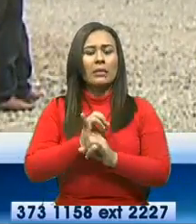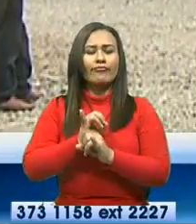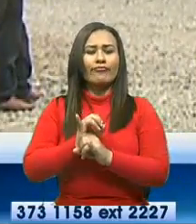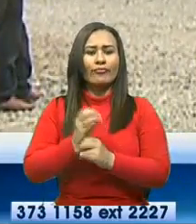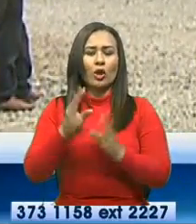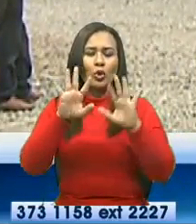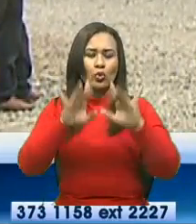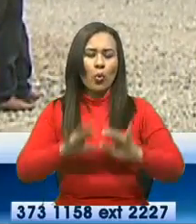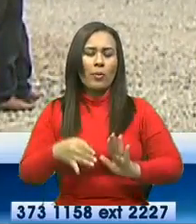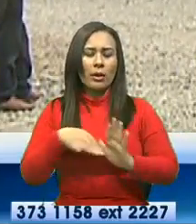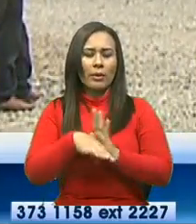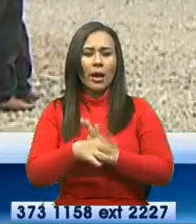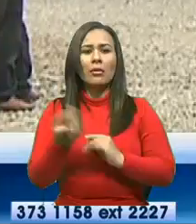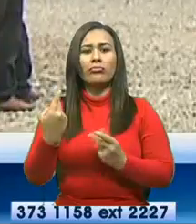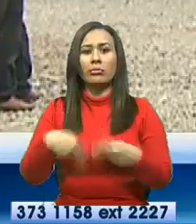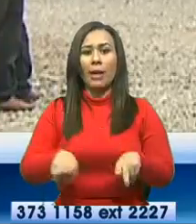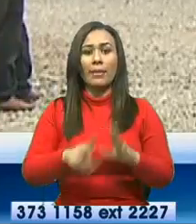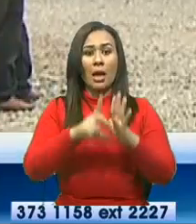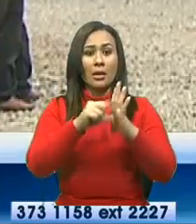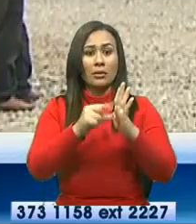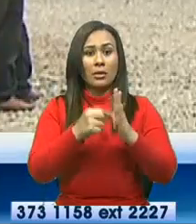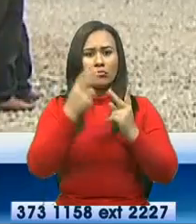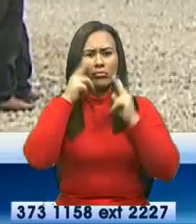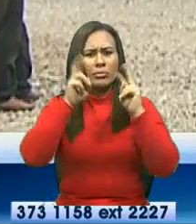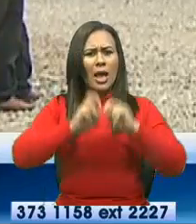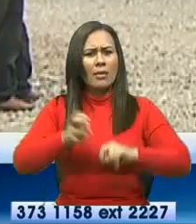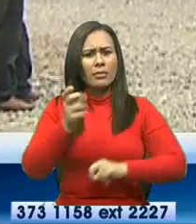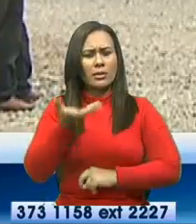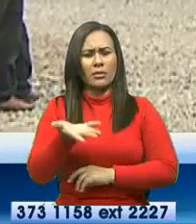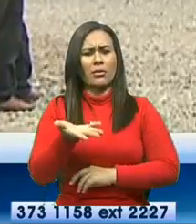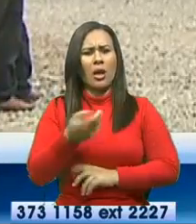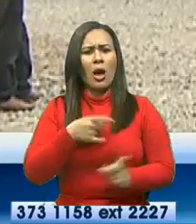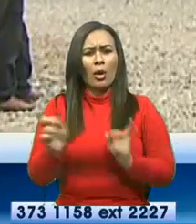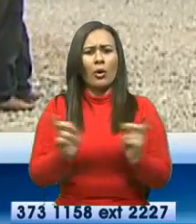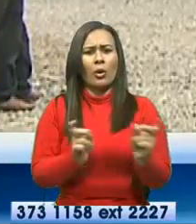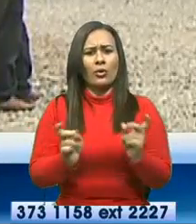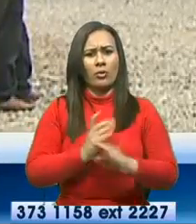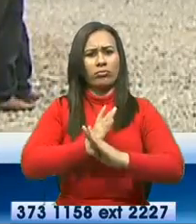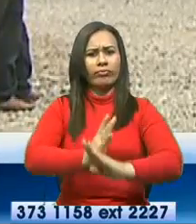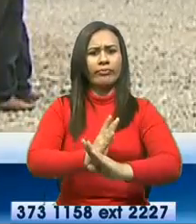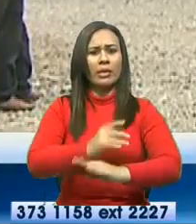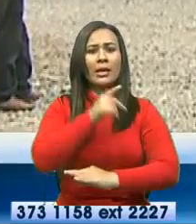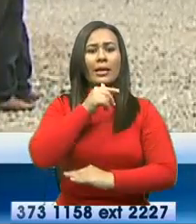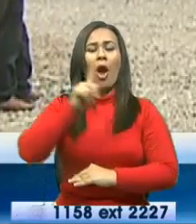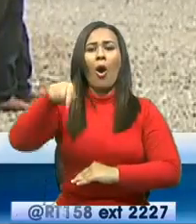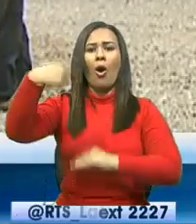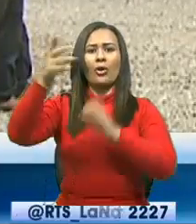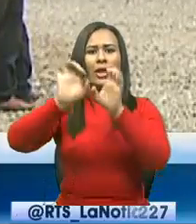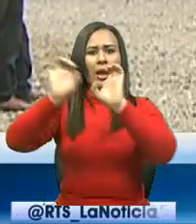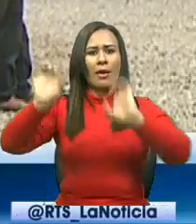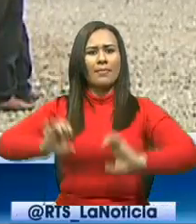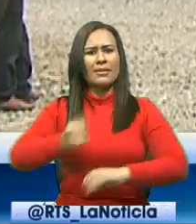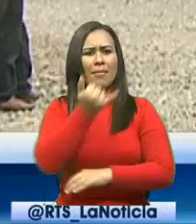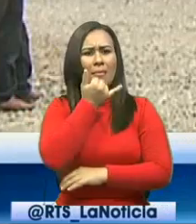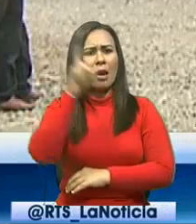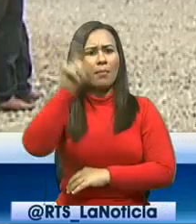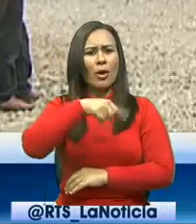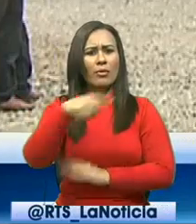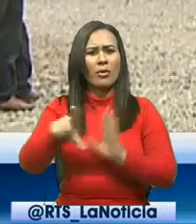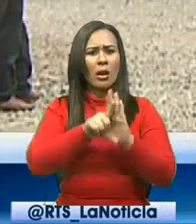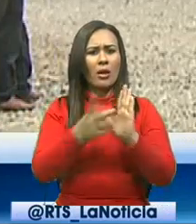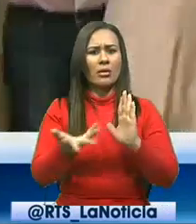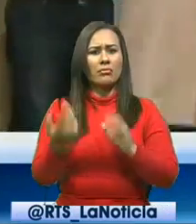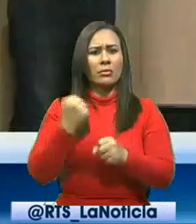Compañías y el Servicio Nacional de Rentas Internas para que se ejerzan operativos de control y evitar que compañías de manera ilegal estén operando en el